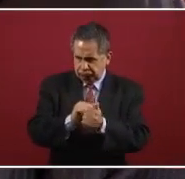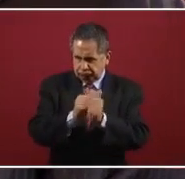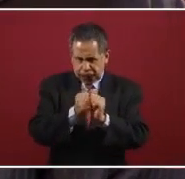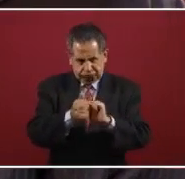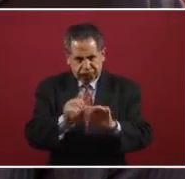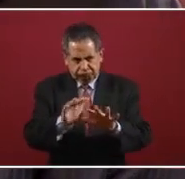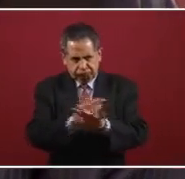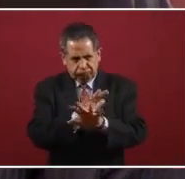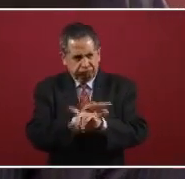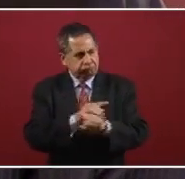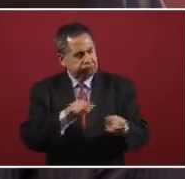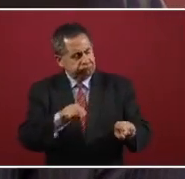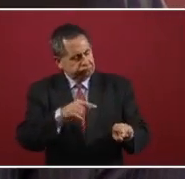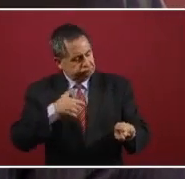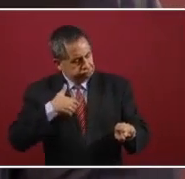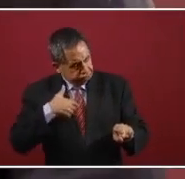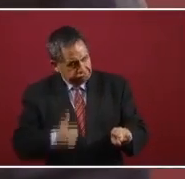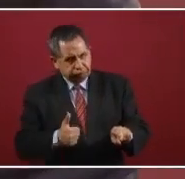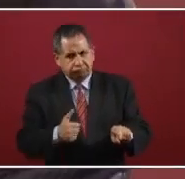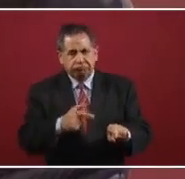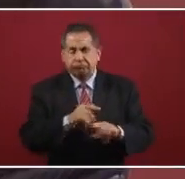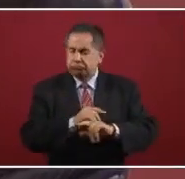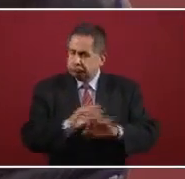se va a ir entendiendo de que